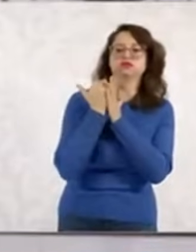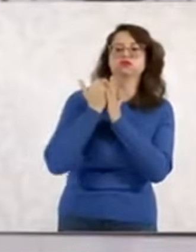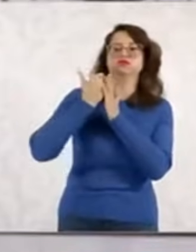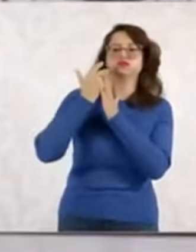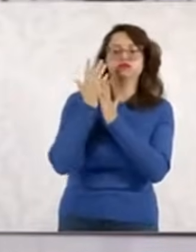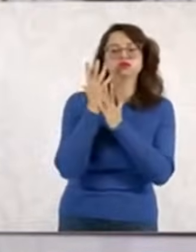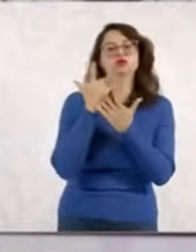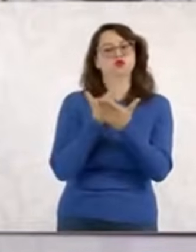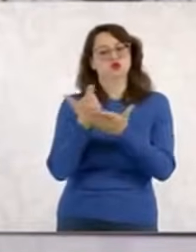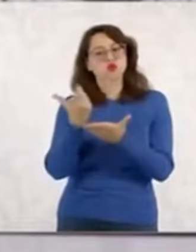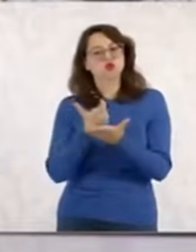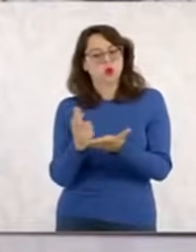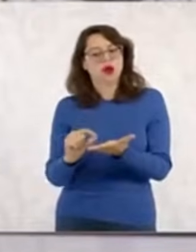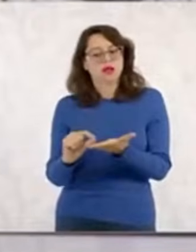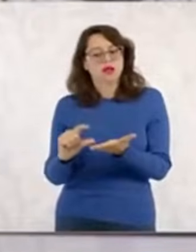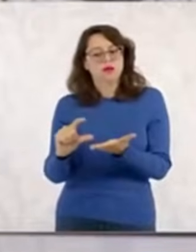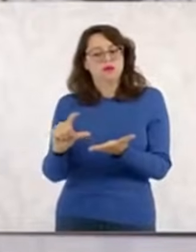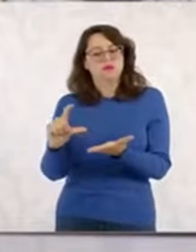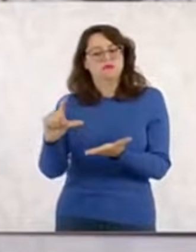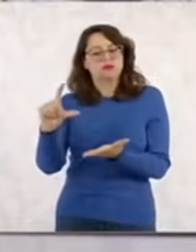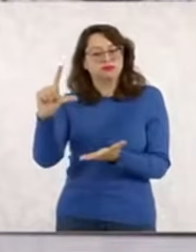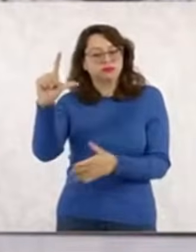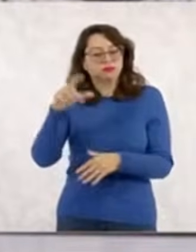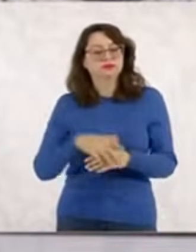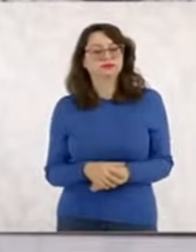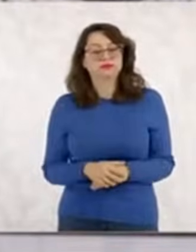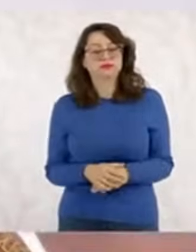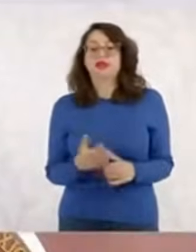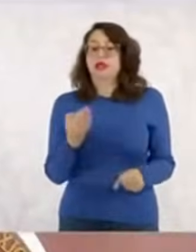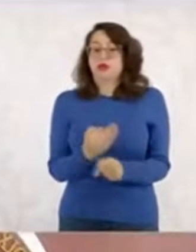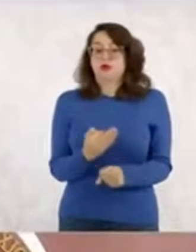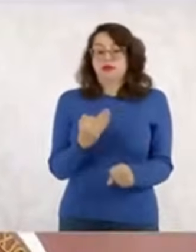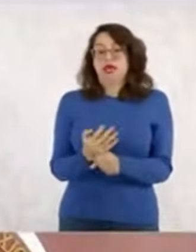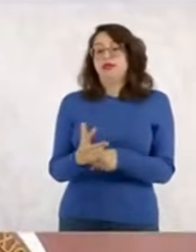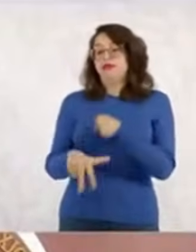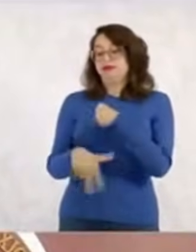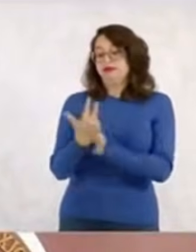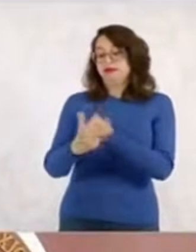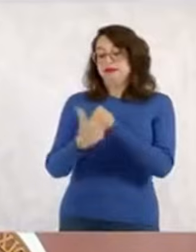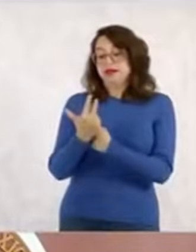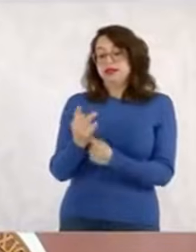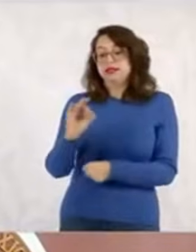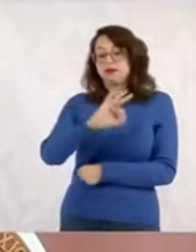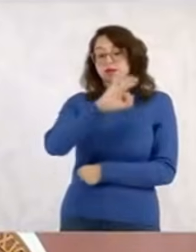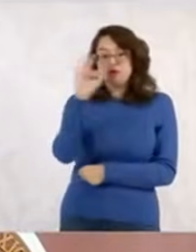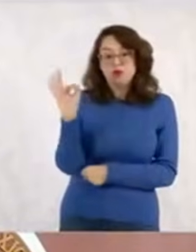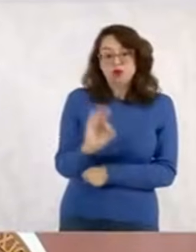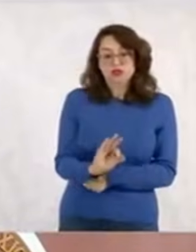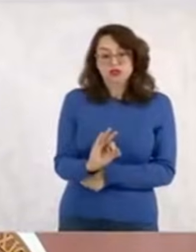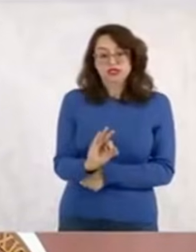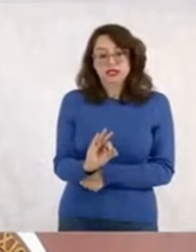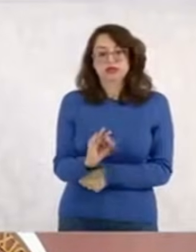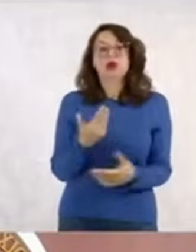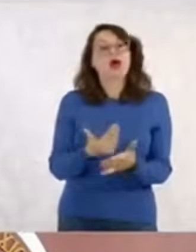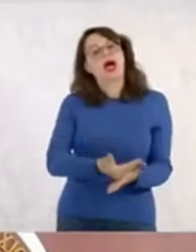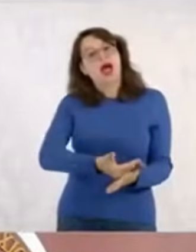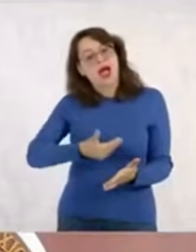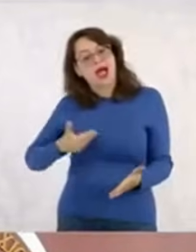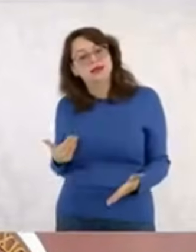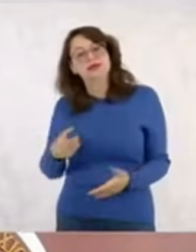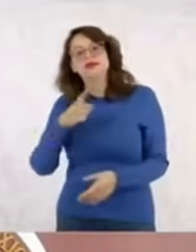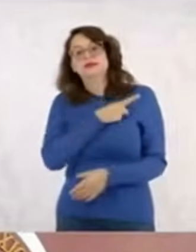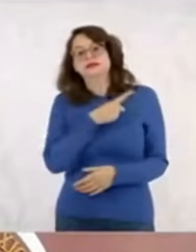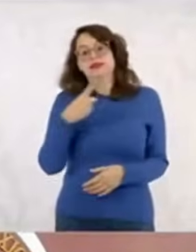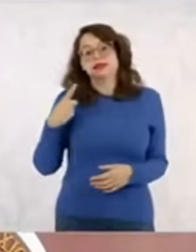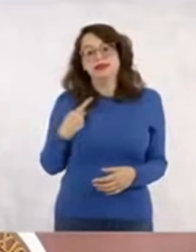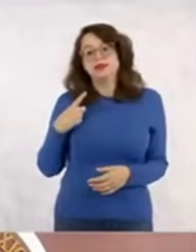Ahora, este aumento del 13% vive una modelación en la Secretaría de Hacienda.